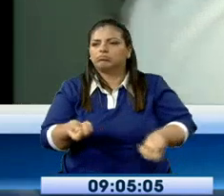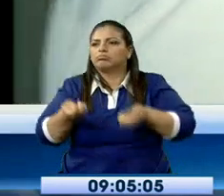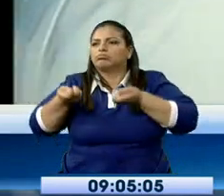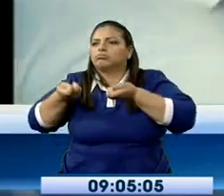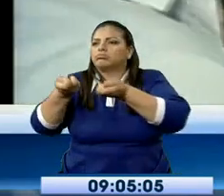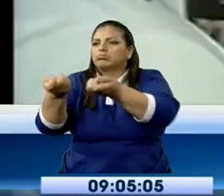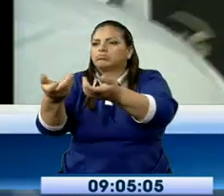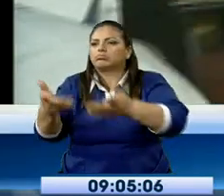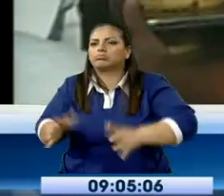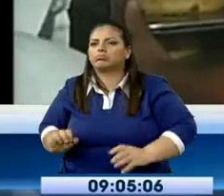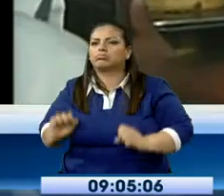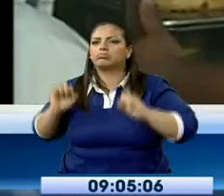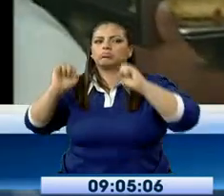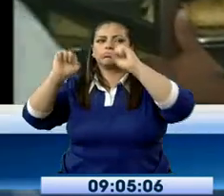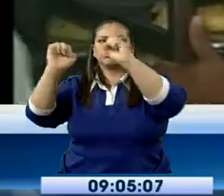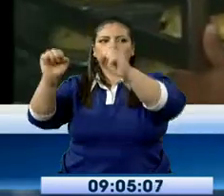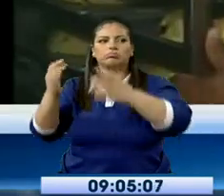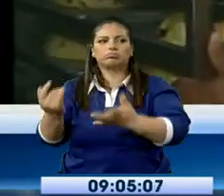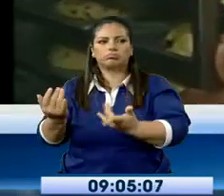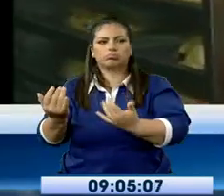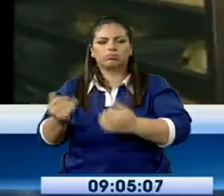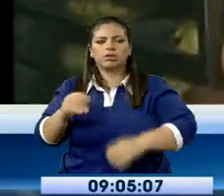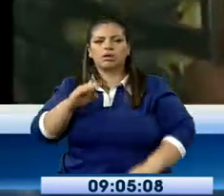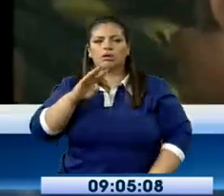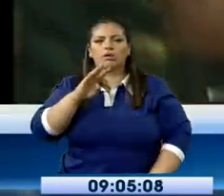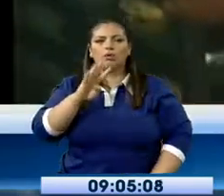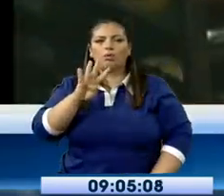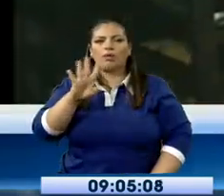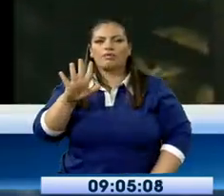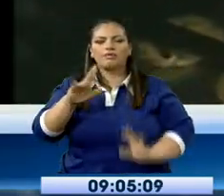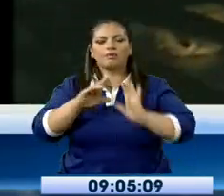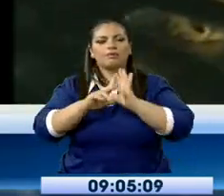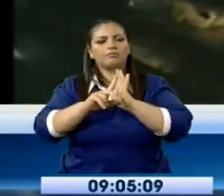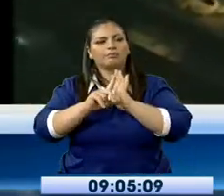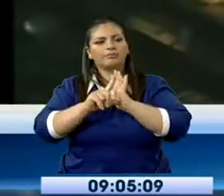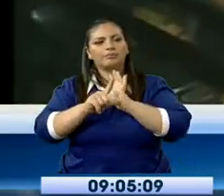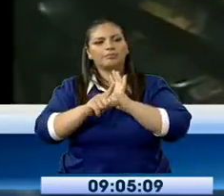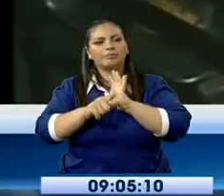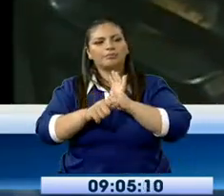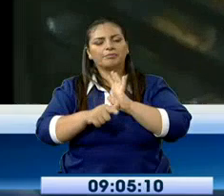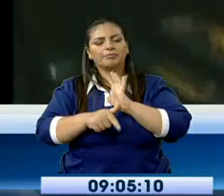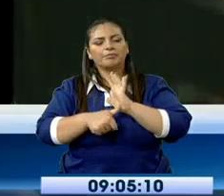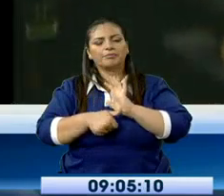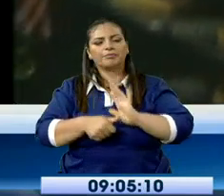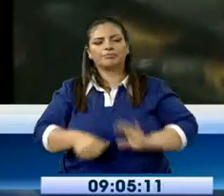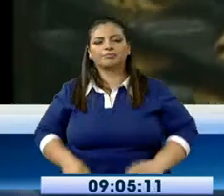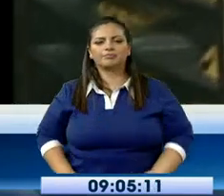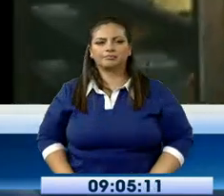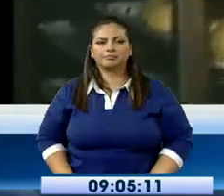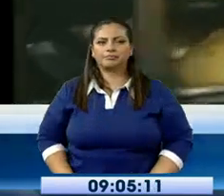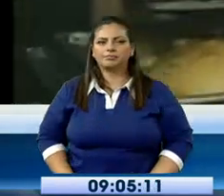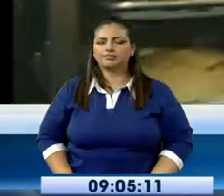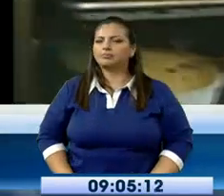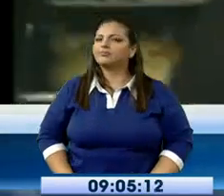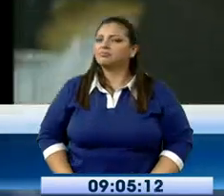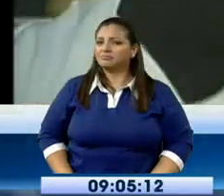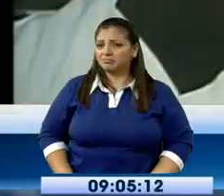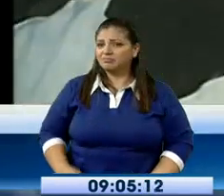minutos. ¡Miren cuántos panes de Pascua! Ellos me contaban más temprano de que al mes de diciembre pueden que sean